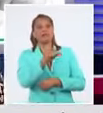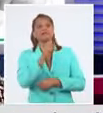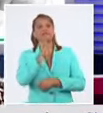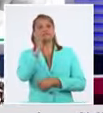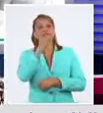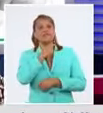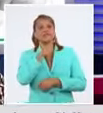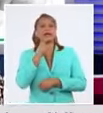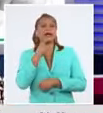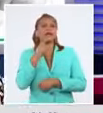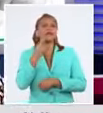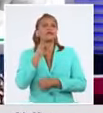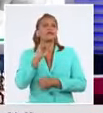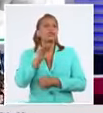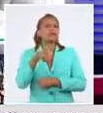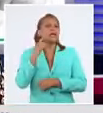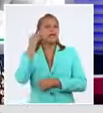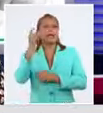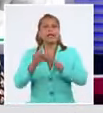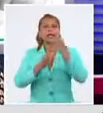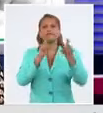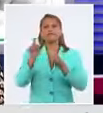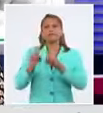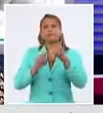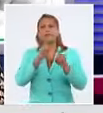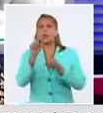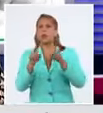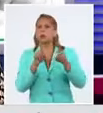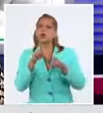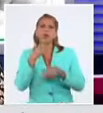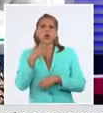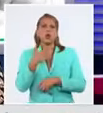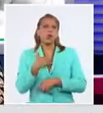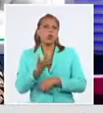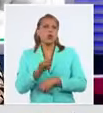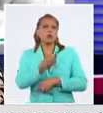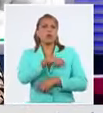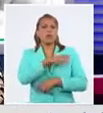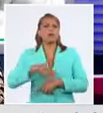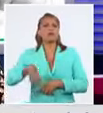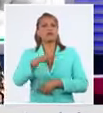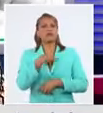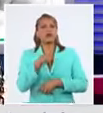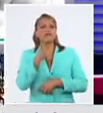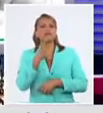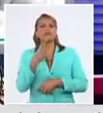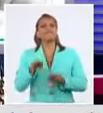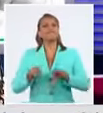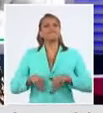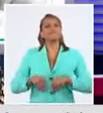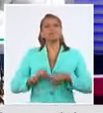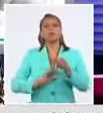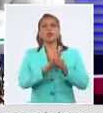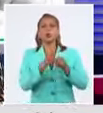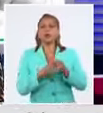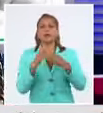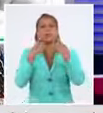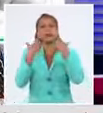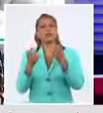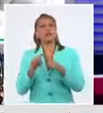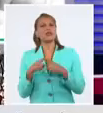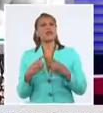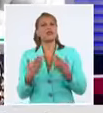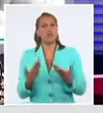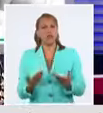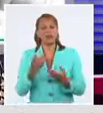recepcionaron qué piensan los avileños sobre el proceso de vacunación anti-COVID-19, qué importancia tiene en sus vidas.